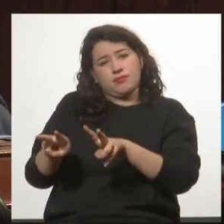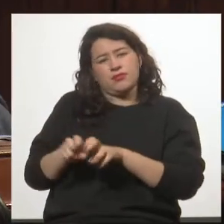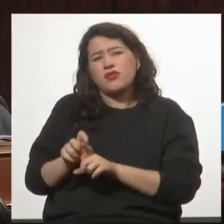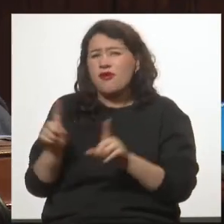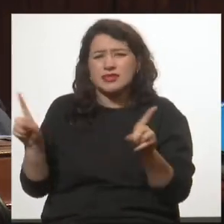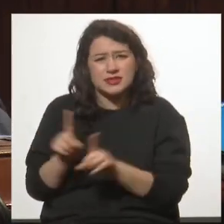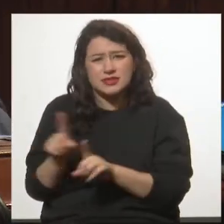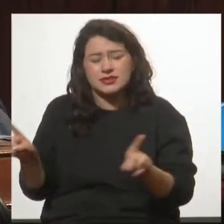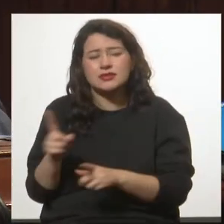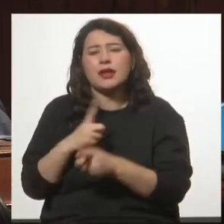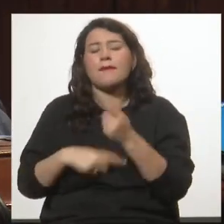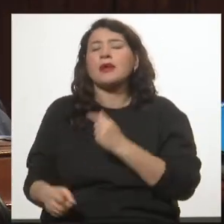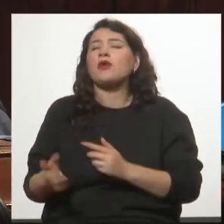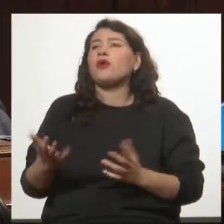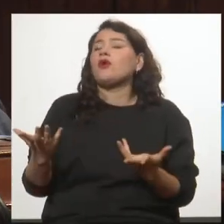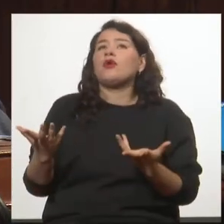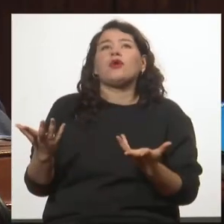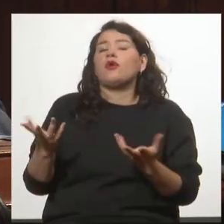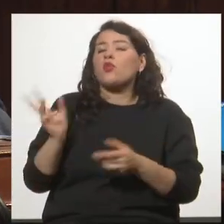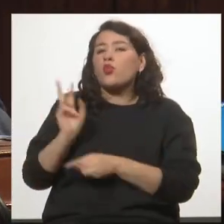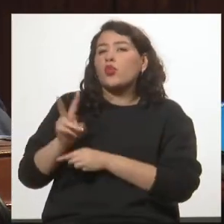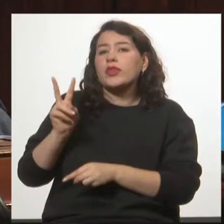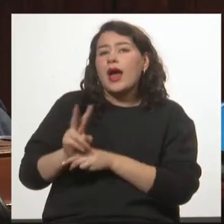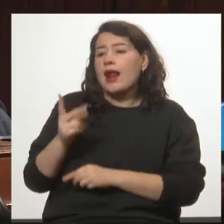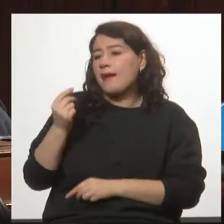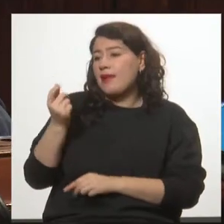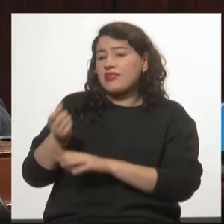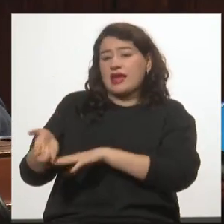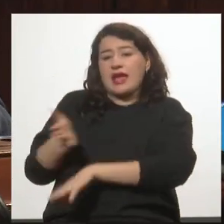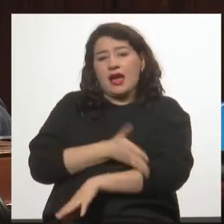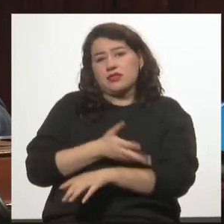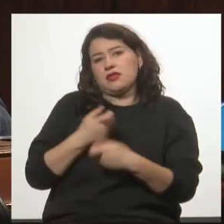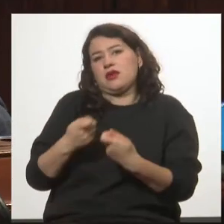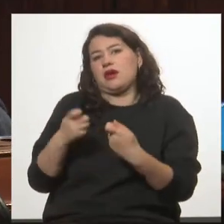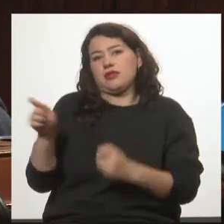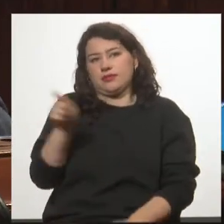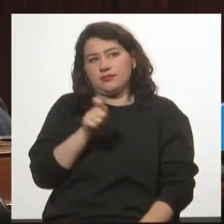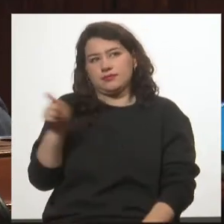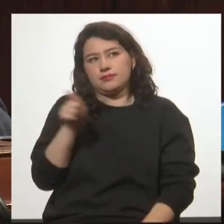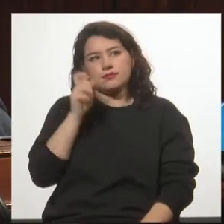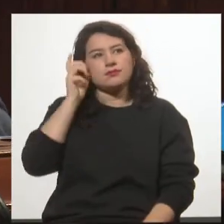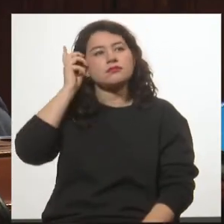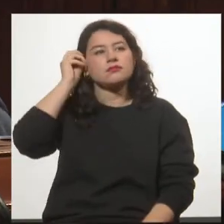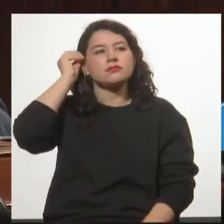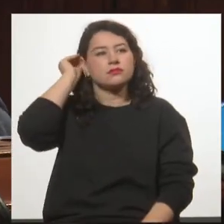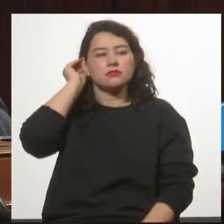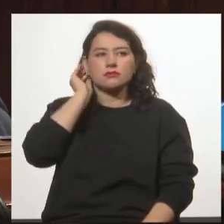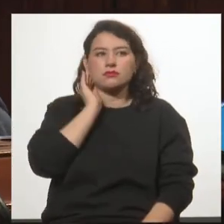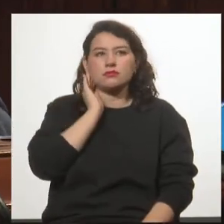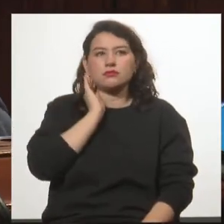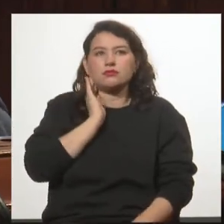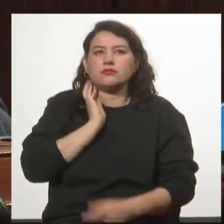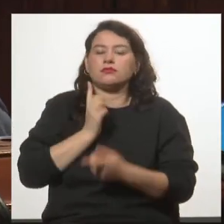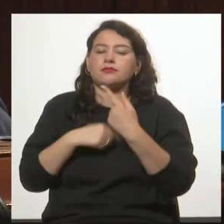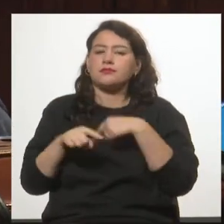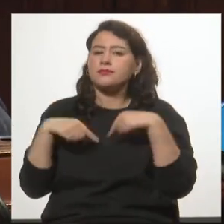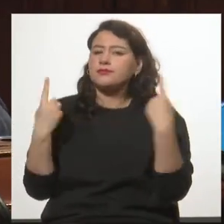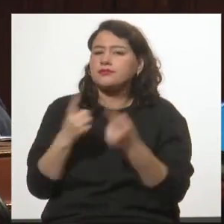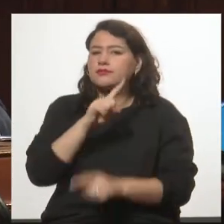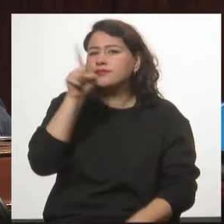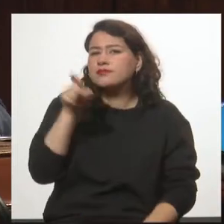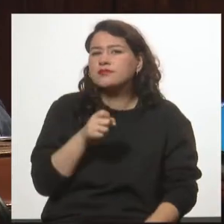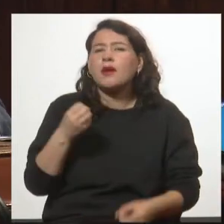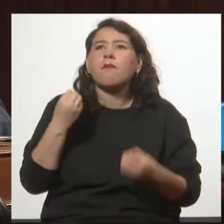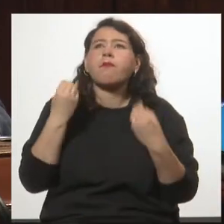pero se trata de cuidar la plata y los recursos públicos entonces uno se pregunta por qué se